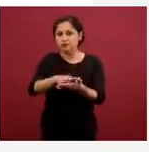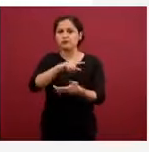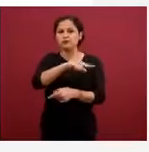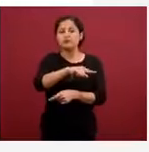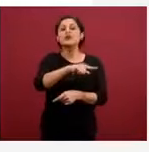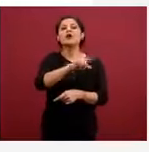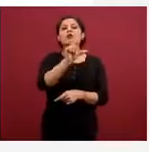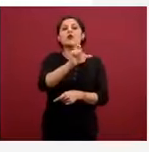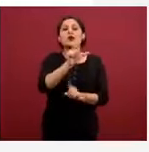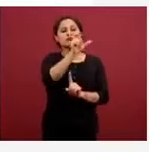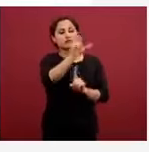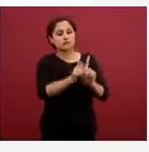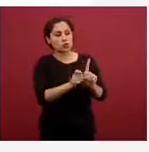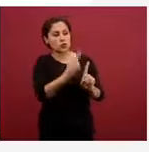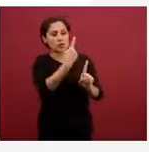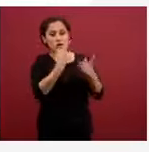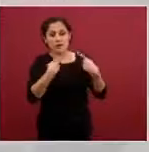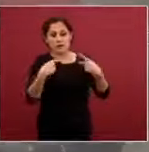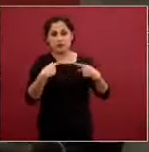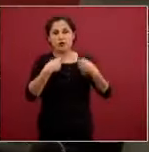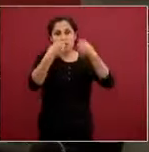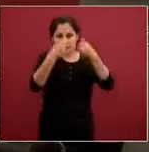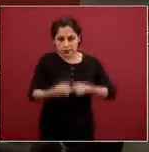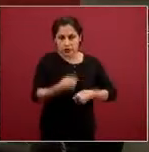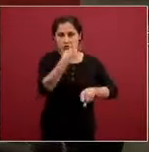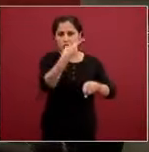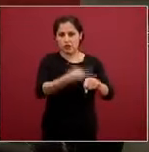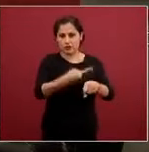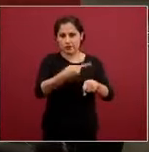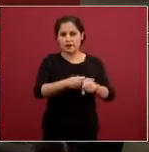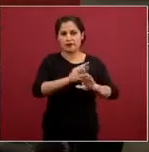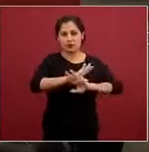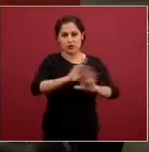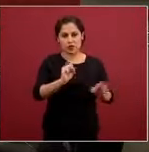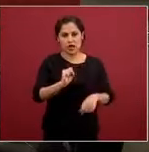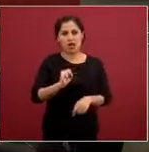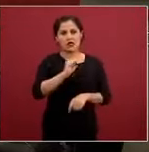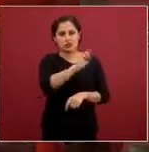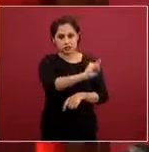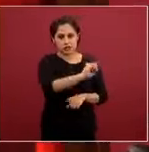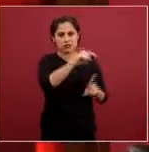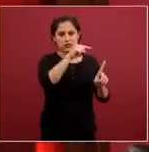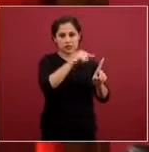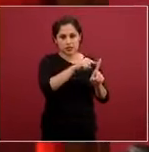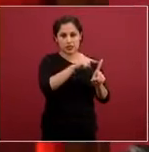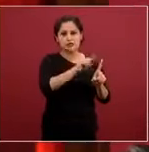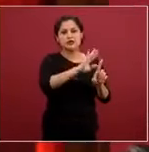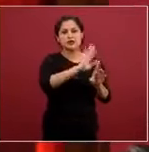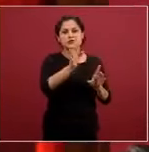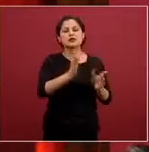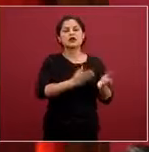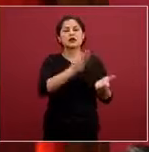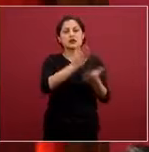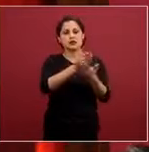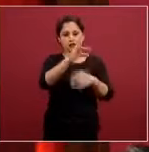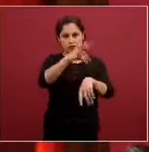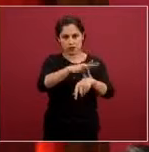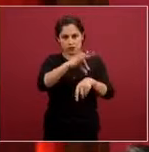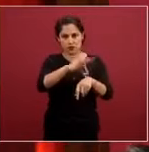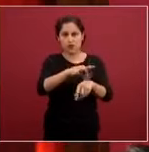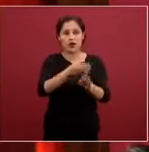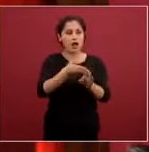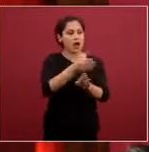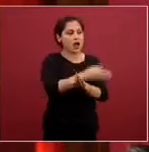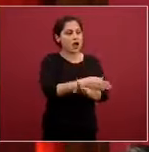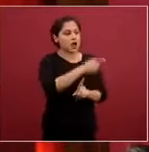Cuando un caso demanda atención médica, es clasificado como caso sospechoso porque cumple con la definición operacional de